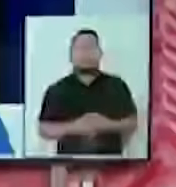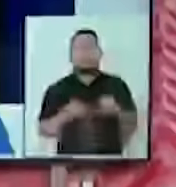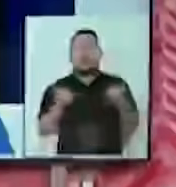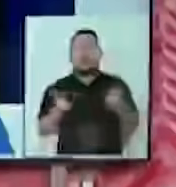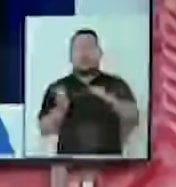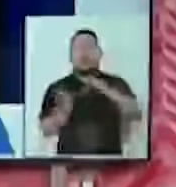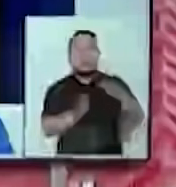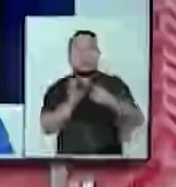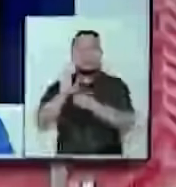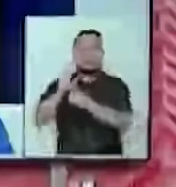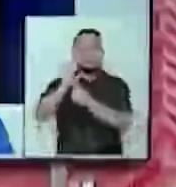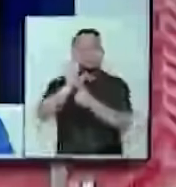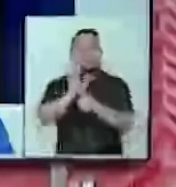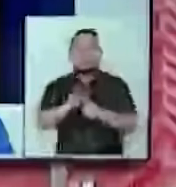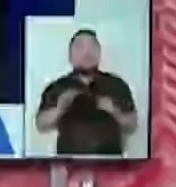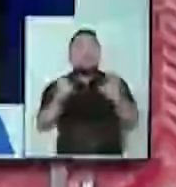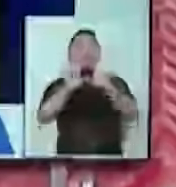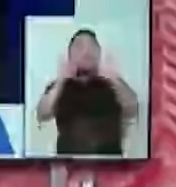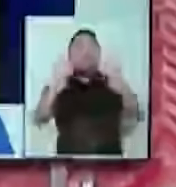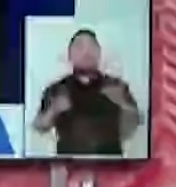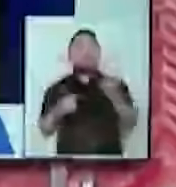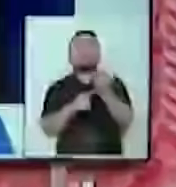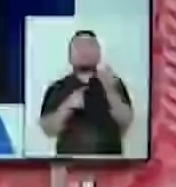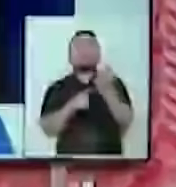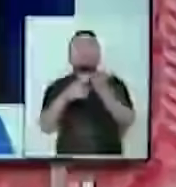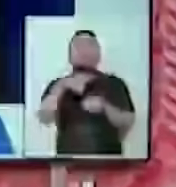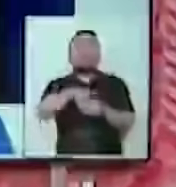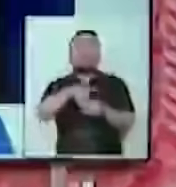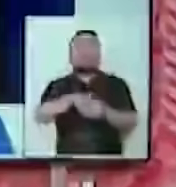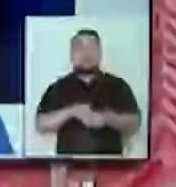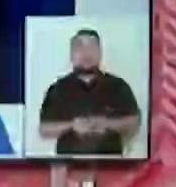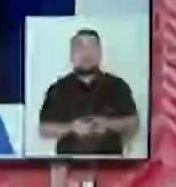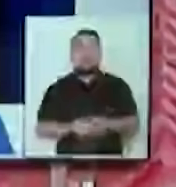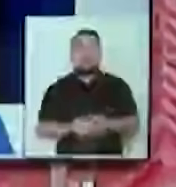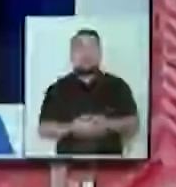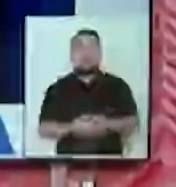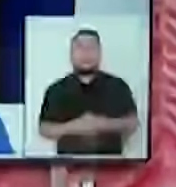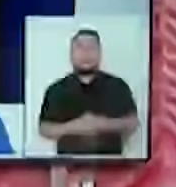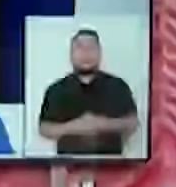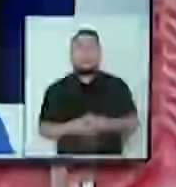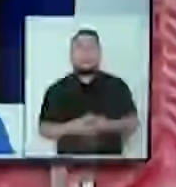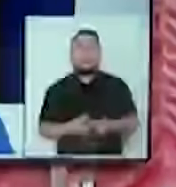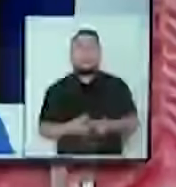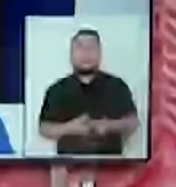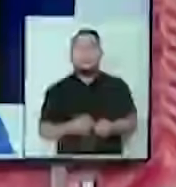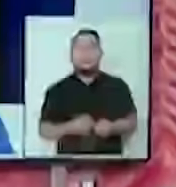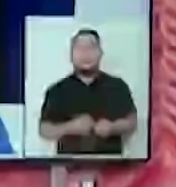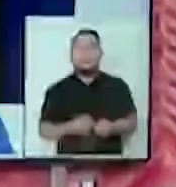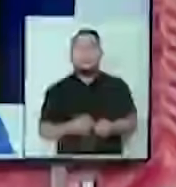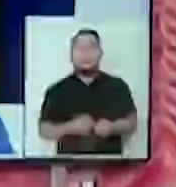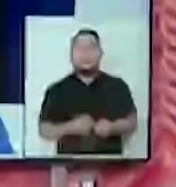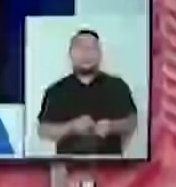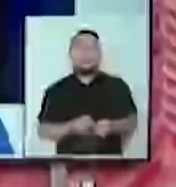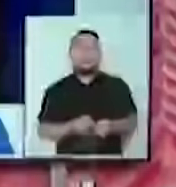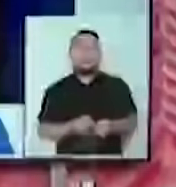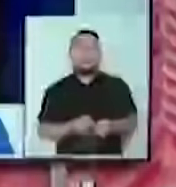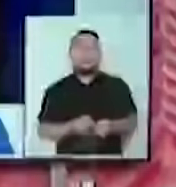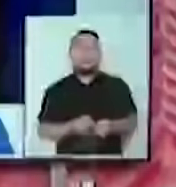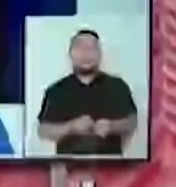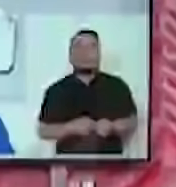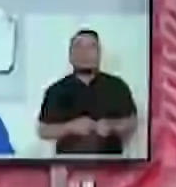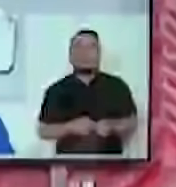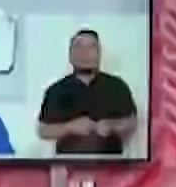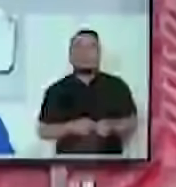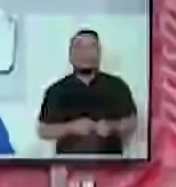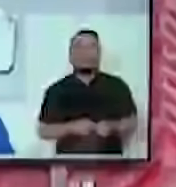debe inhibirse de realizar un acto jurídico porque sería ilegal e inconstitucional, también